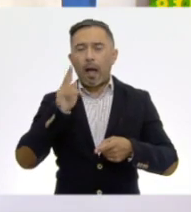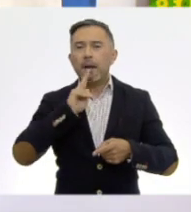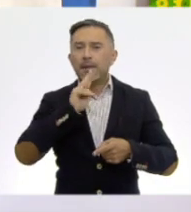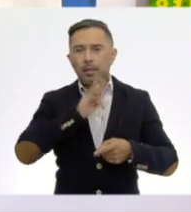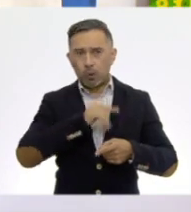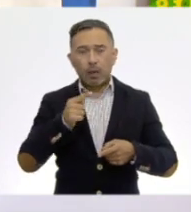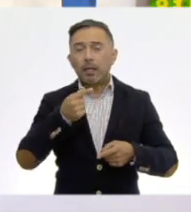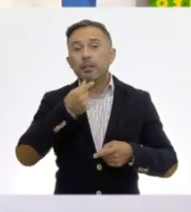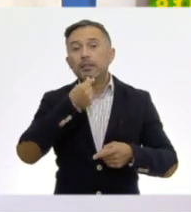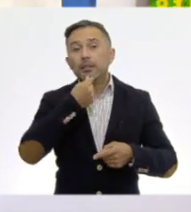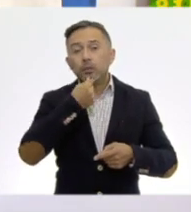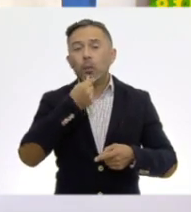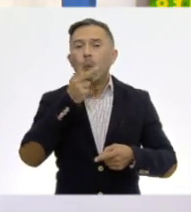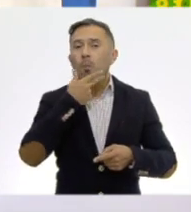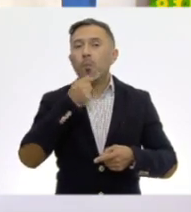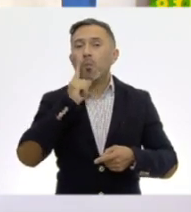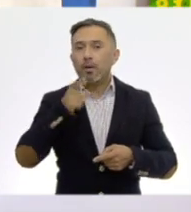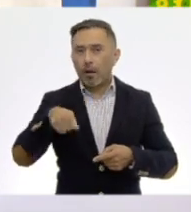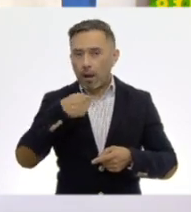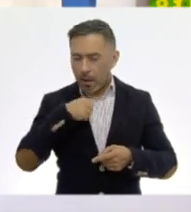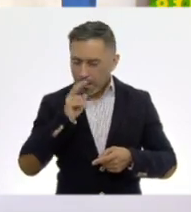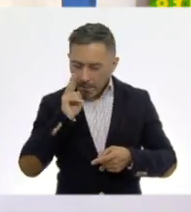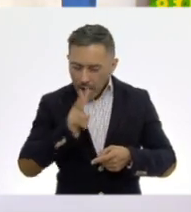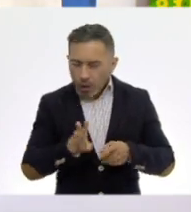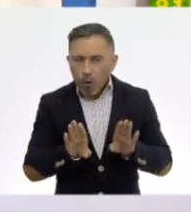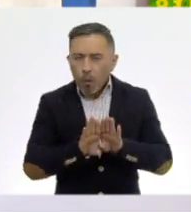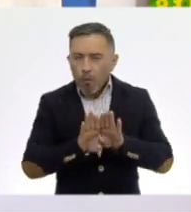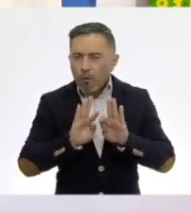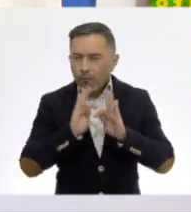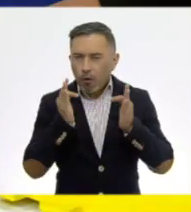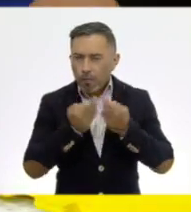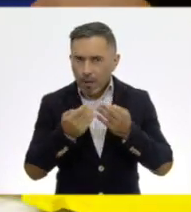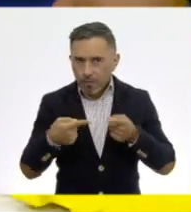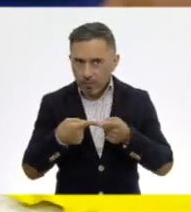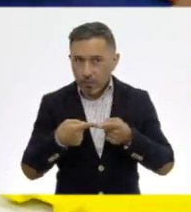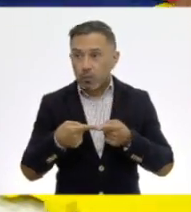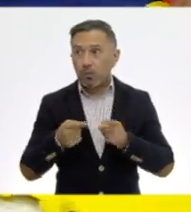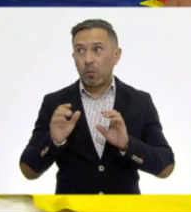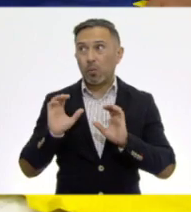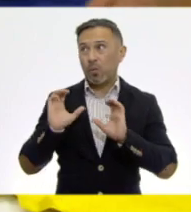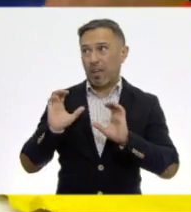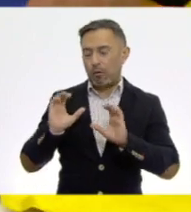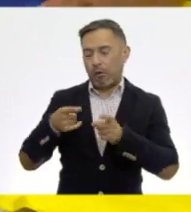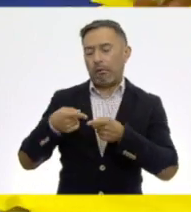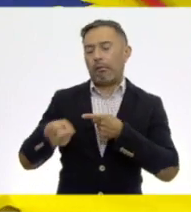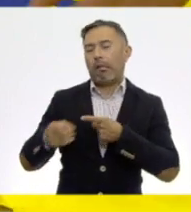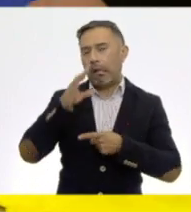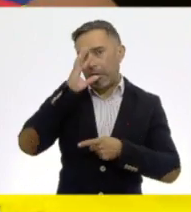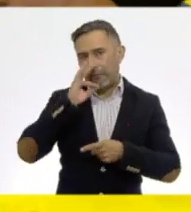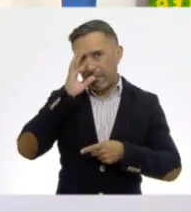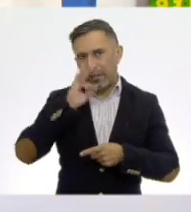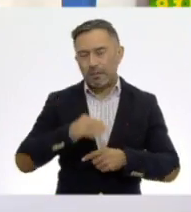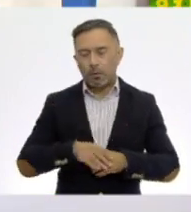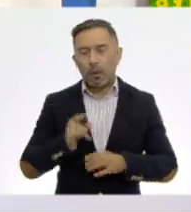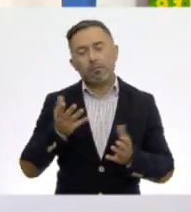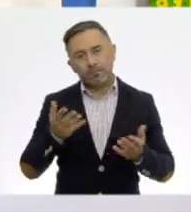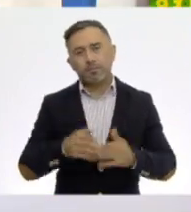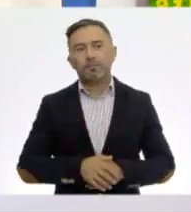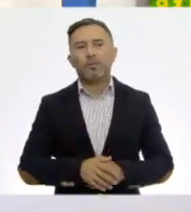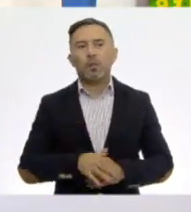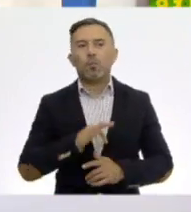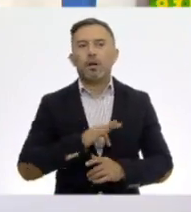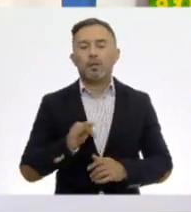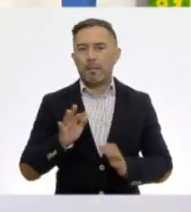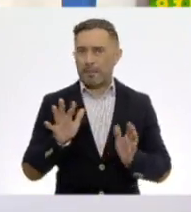los niños puedan observar. ¿Cómo te está quedando? Mira, vamos a hacerlo para acá. Ajá, con cuidado porque todo se despegó todo. Bueno, quedaría más